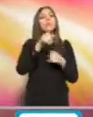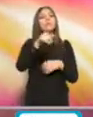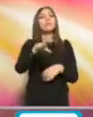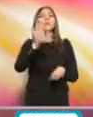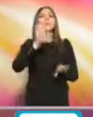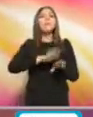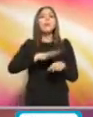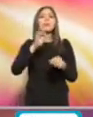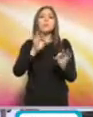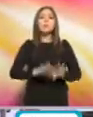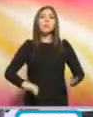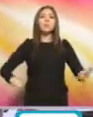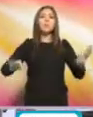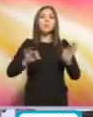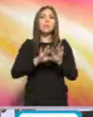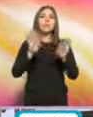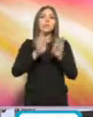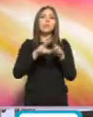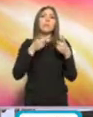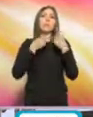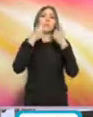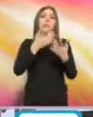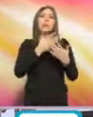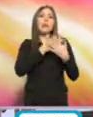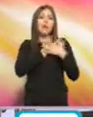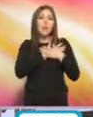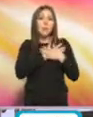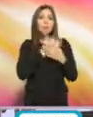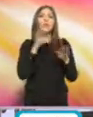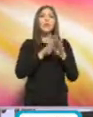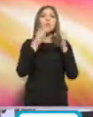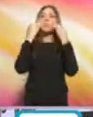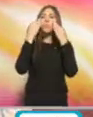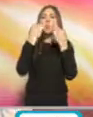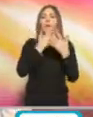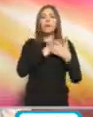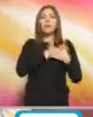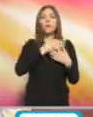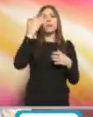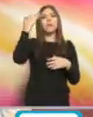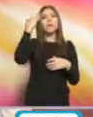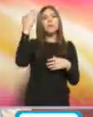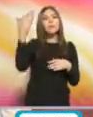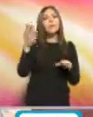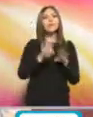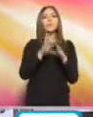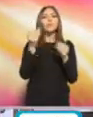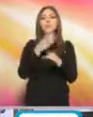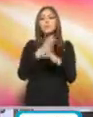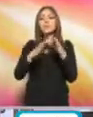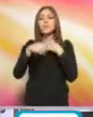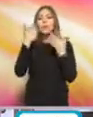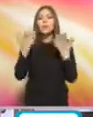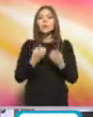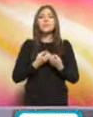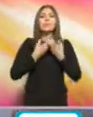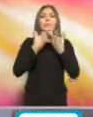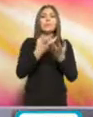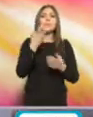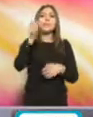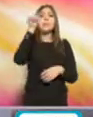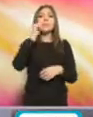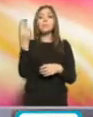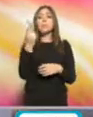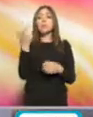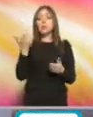amor. Y el amor se manifiesta pues con el tiempo, con la intención, Con acciones. con muchas cosas, con acciones, ¿no? Creo No que eso es siempre lo más es importante.